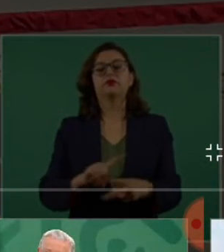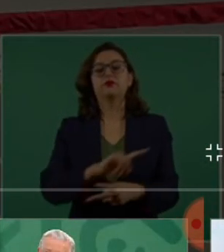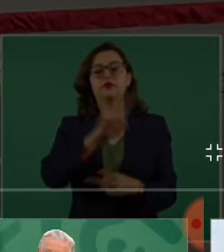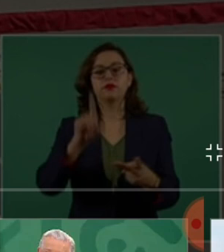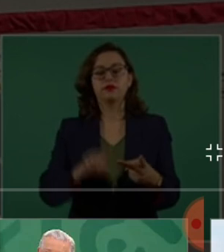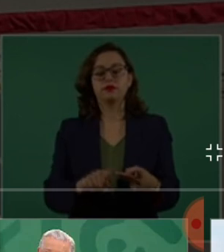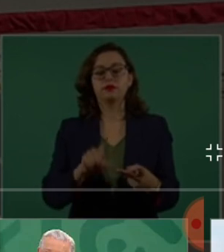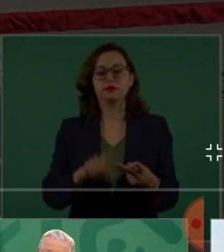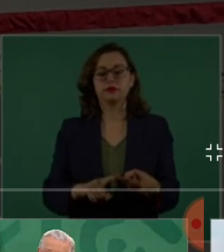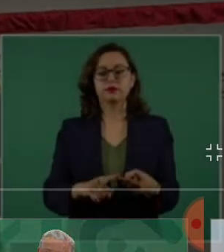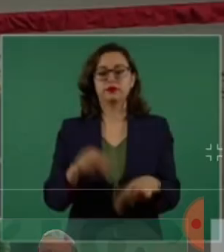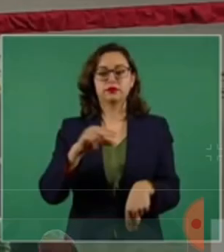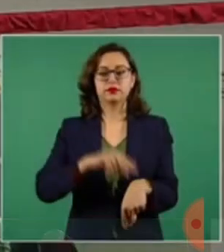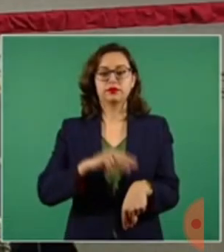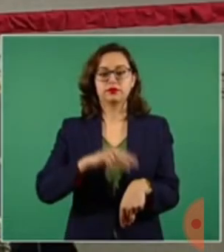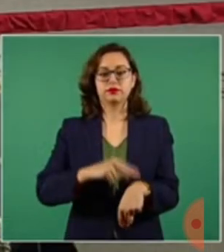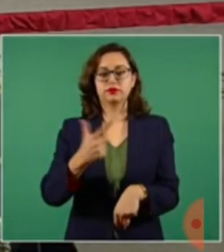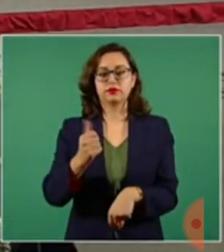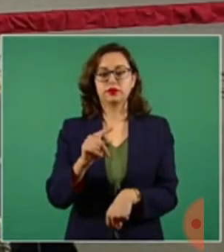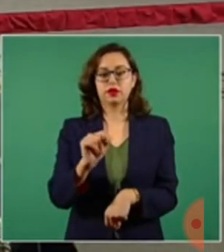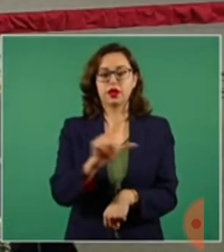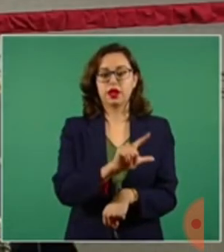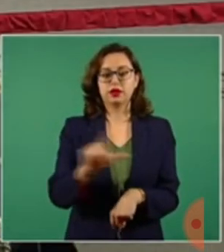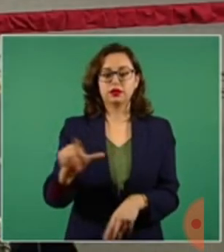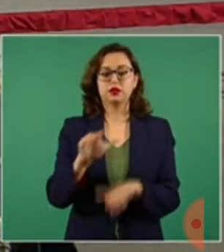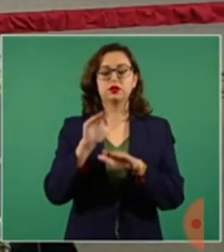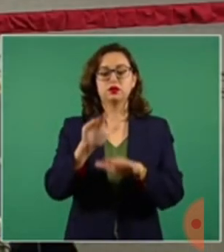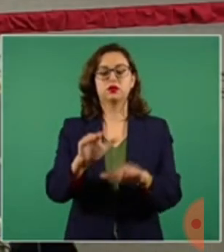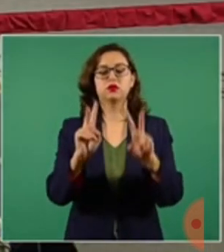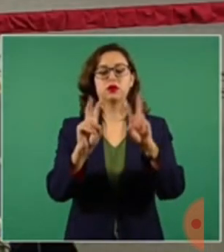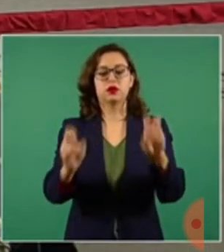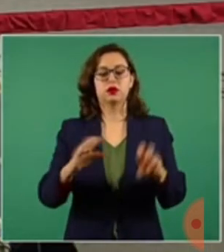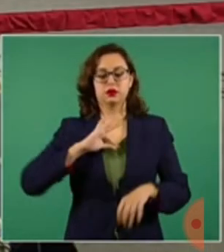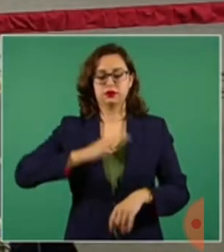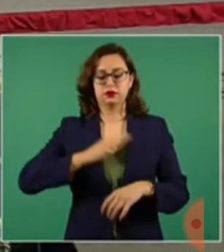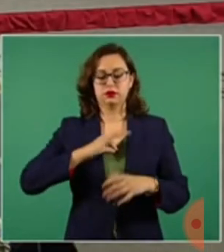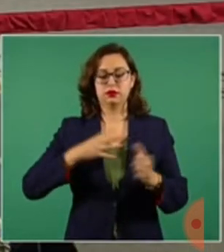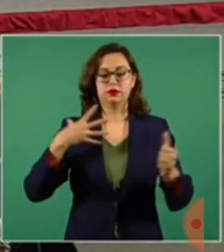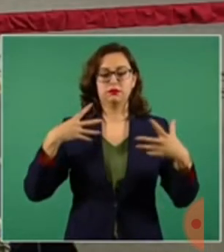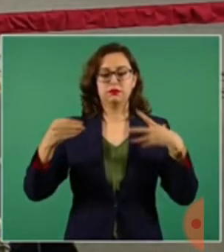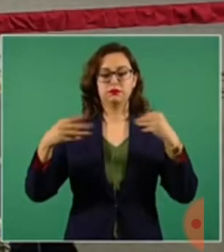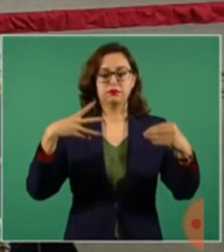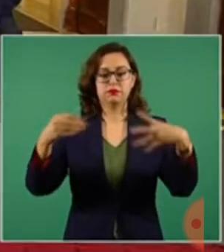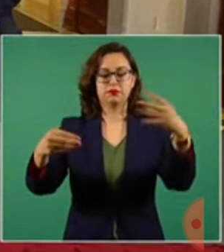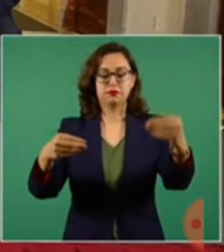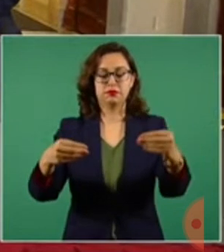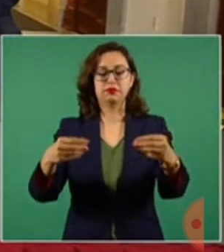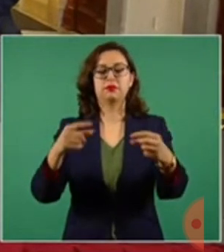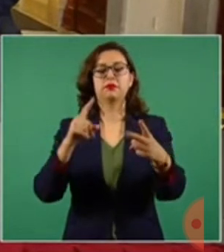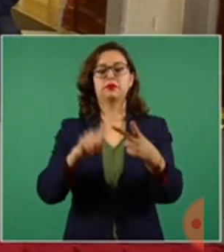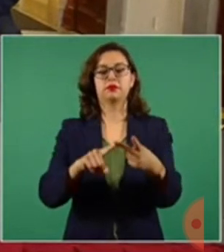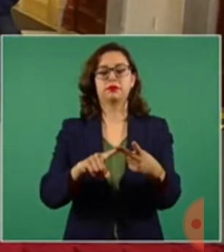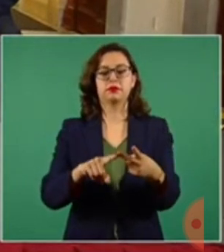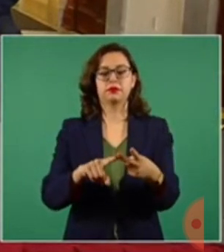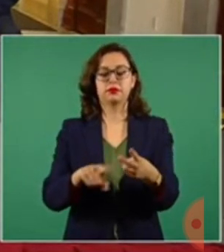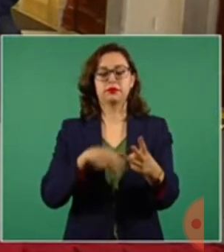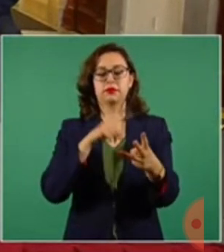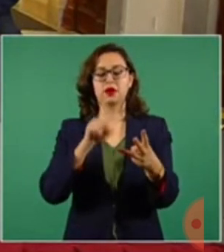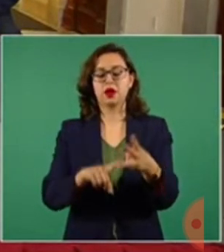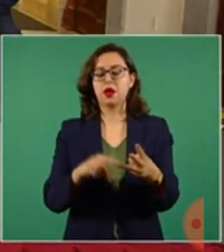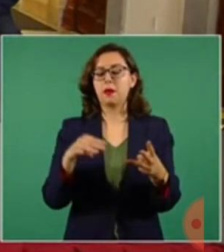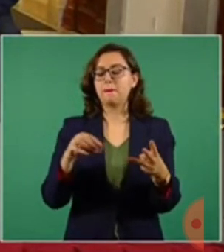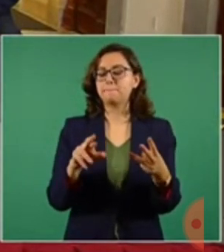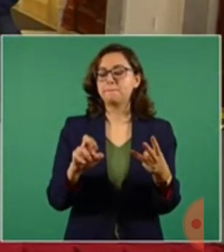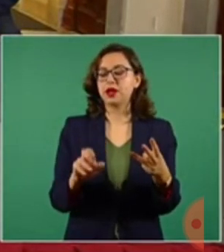el doctor Hugo López-Gatell sobre la pandemia, sobre el abasto de vacunas,